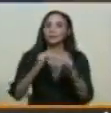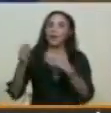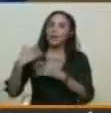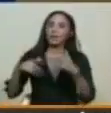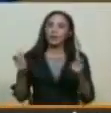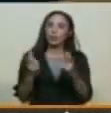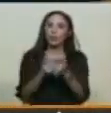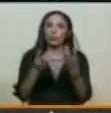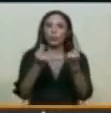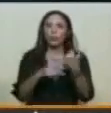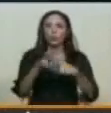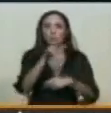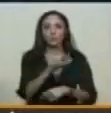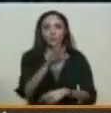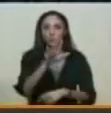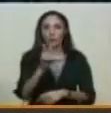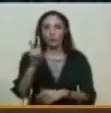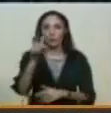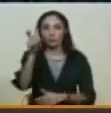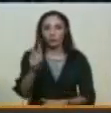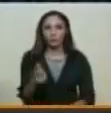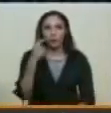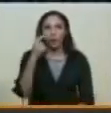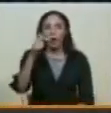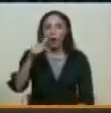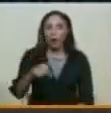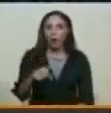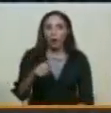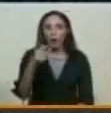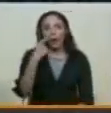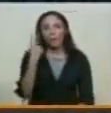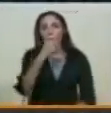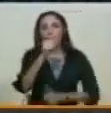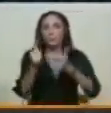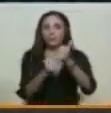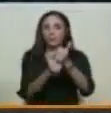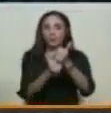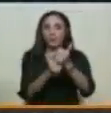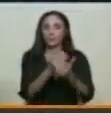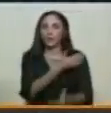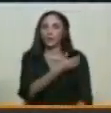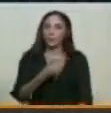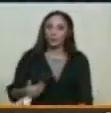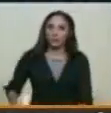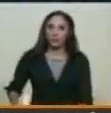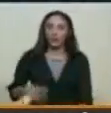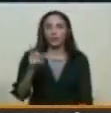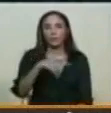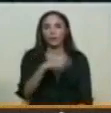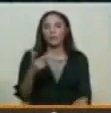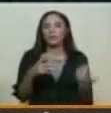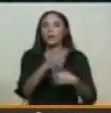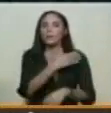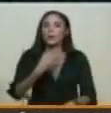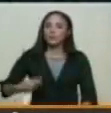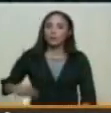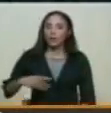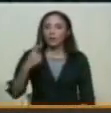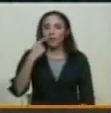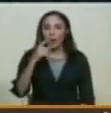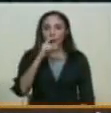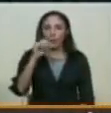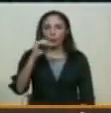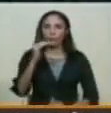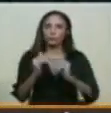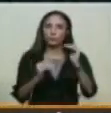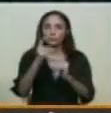número 352, presidido el día de hoy por el primer vicepresidente o por el presidente de la República, Nicolás Maduro Moros. El balance